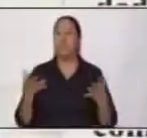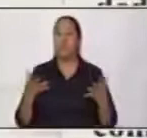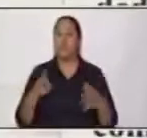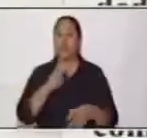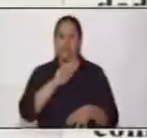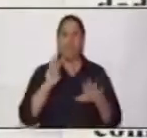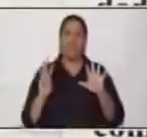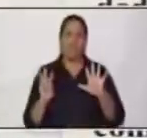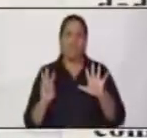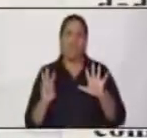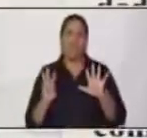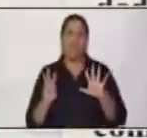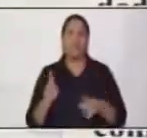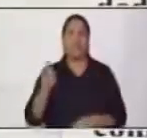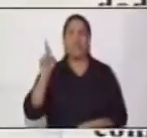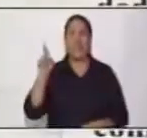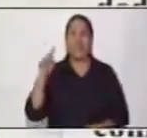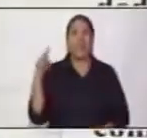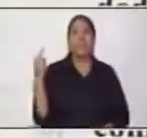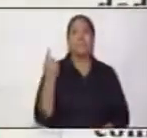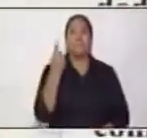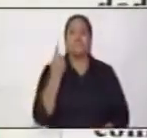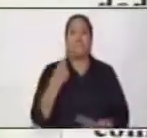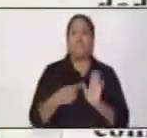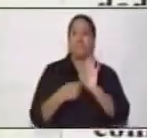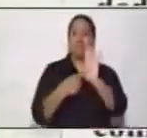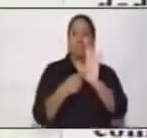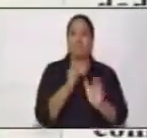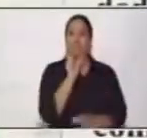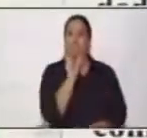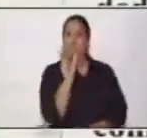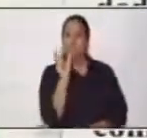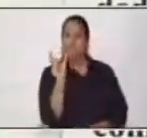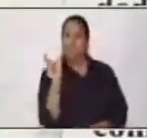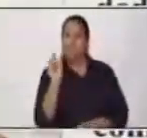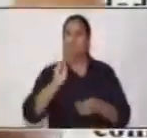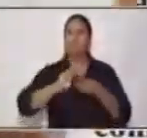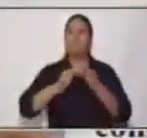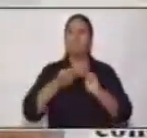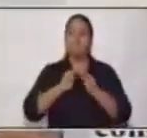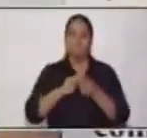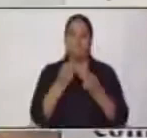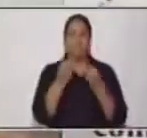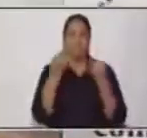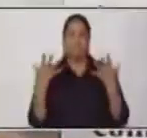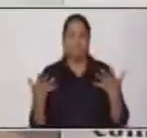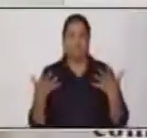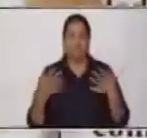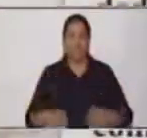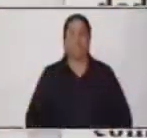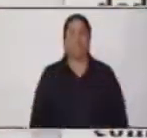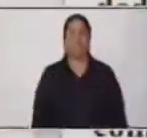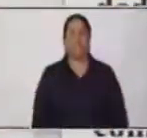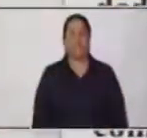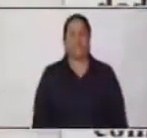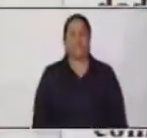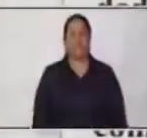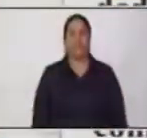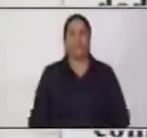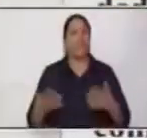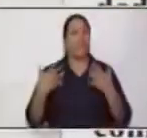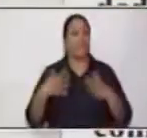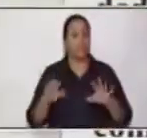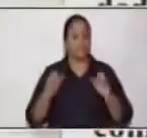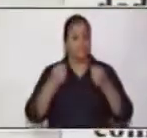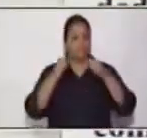Y aquí surge nuestro primer modelo matemático. Muy bien. Entonces ya tenemos hasta acá realizado.